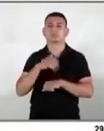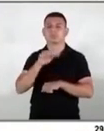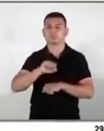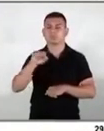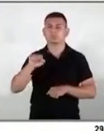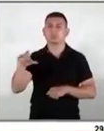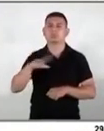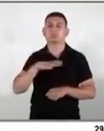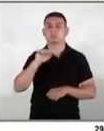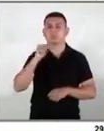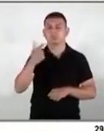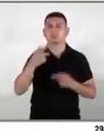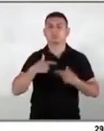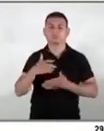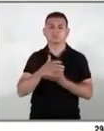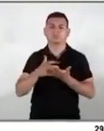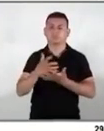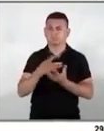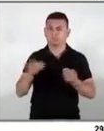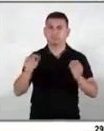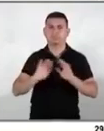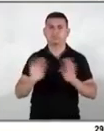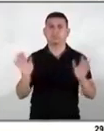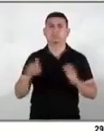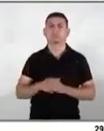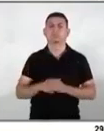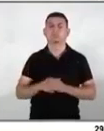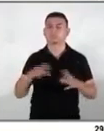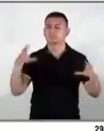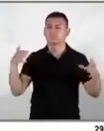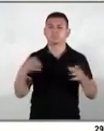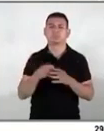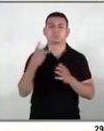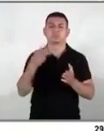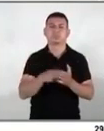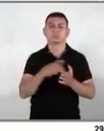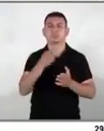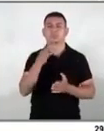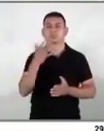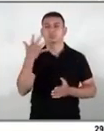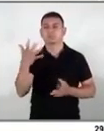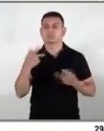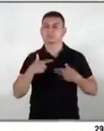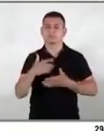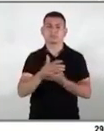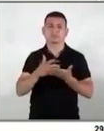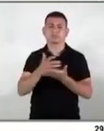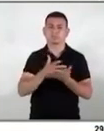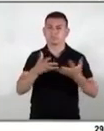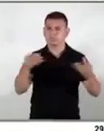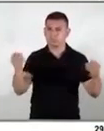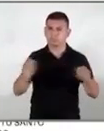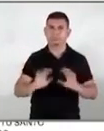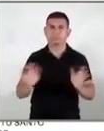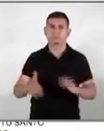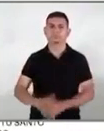Sierra 67 casos recuperados, siendo un total de 3,055 casos